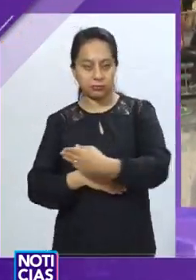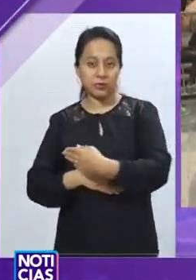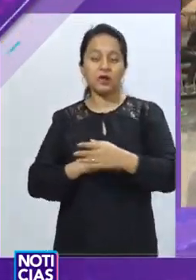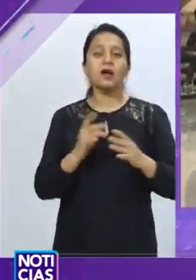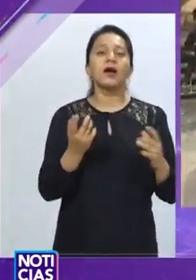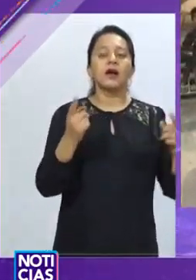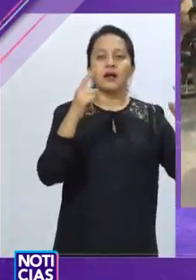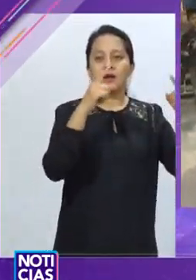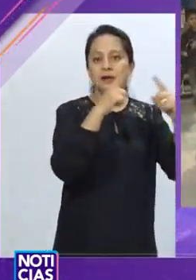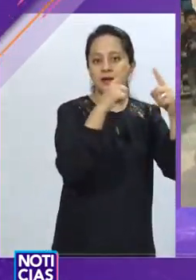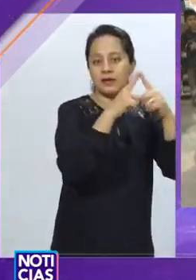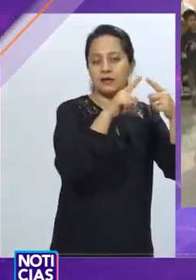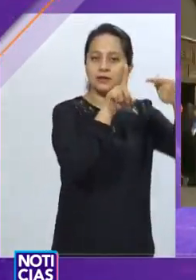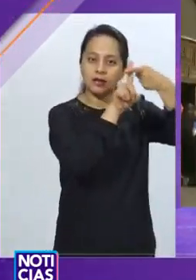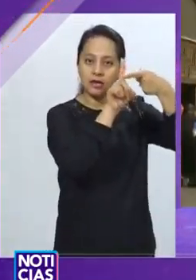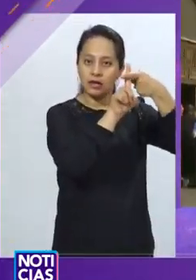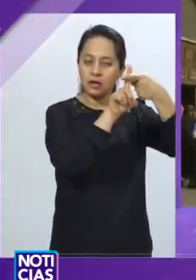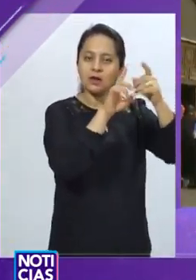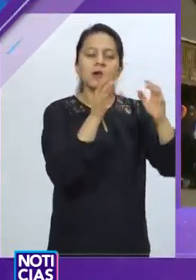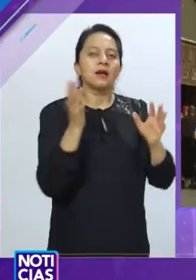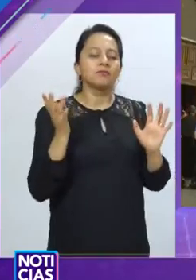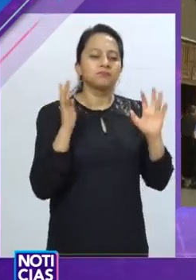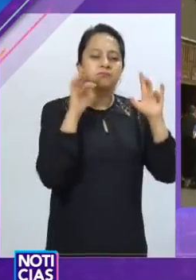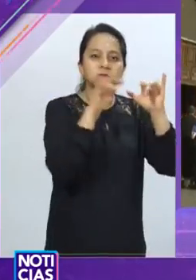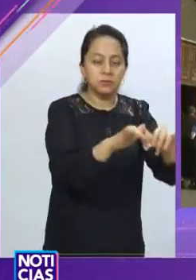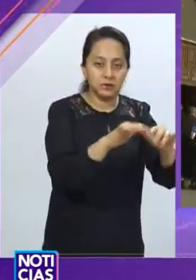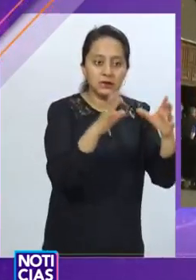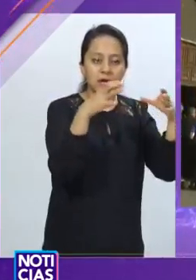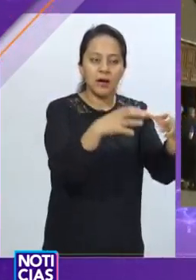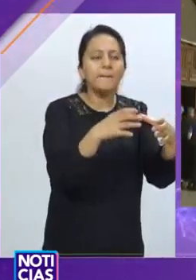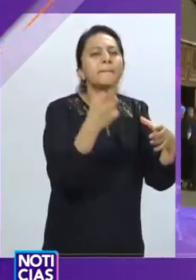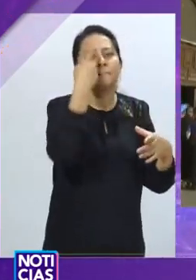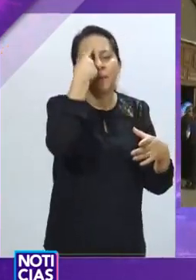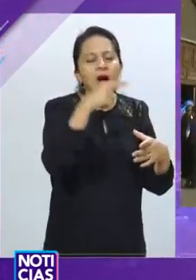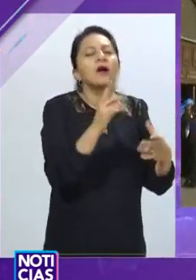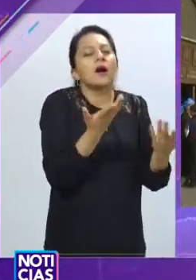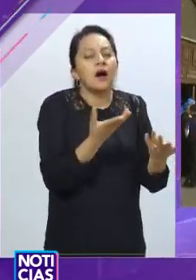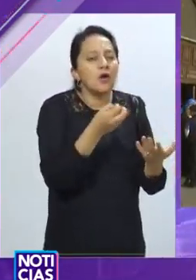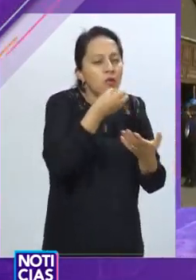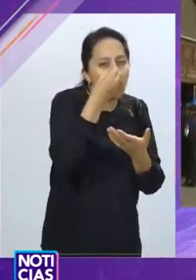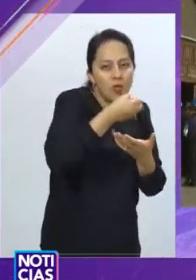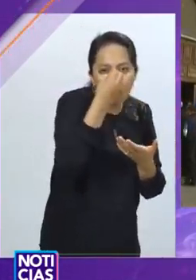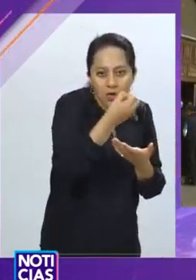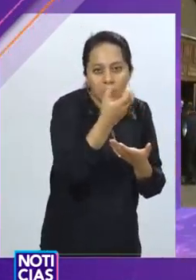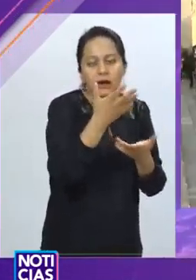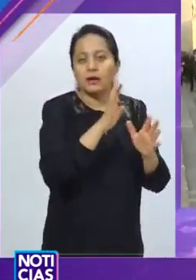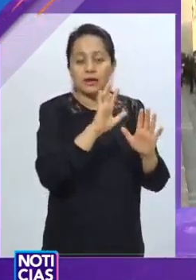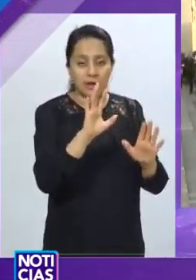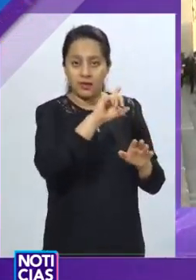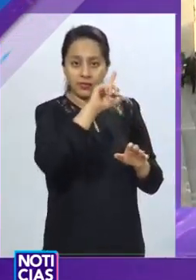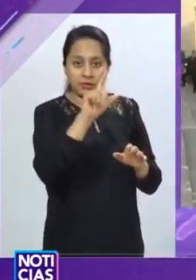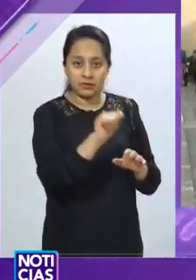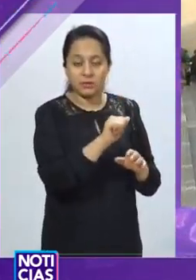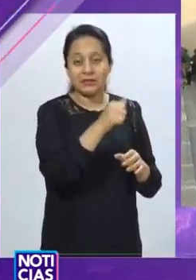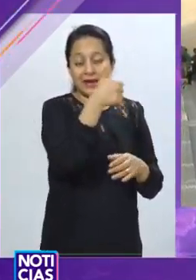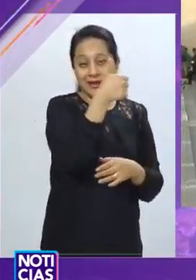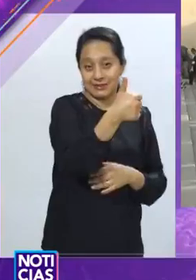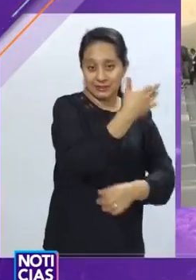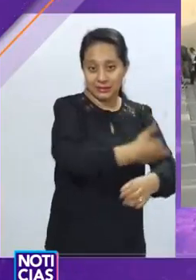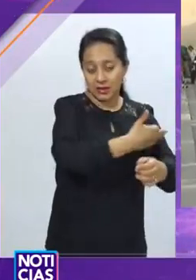otros más con sus ropas en las manos. Entran al templo de la cruz para recibir las últimas indicaciones. Hacen algunas